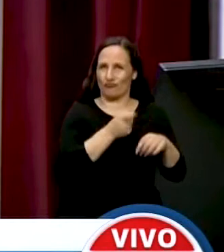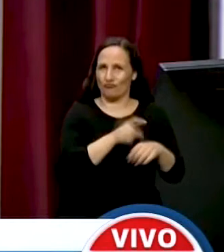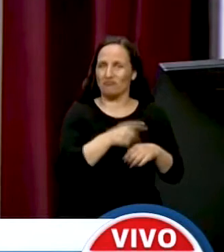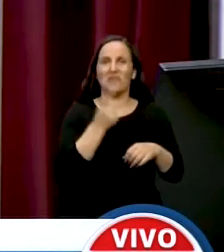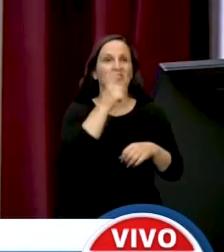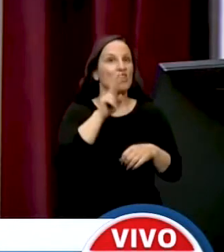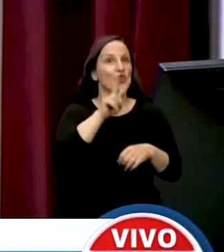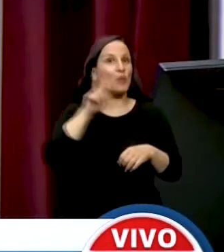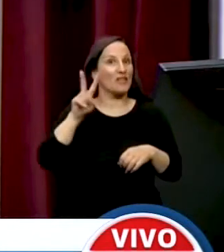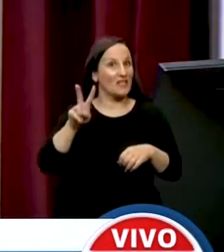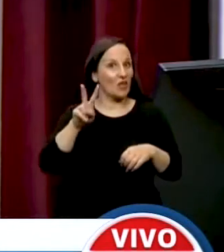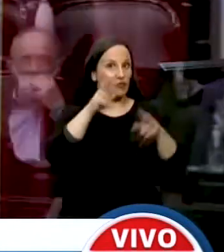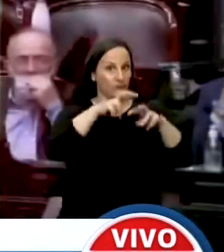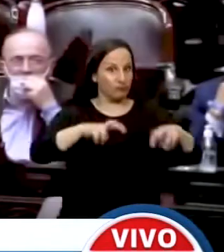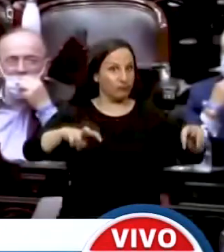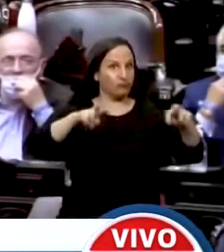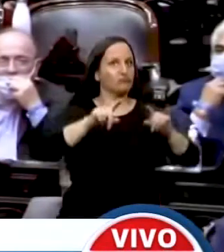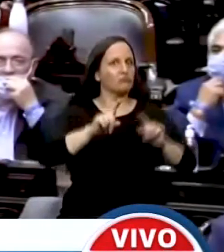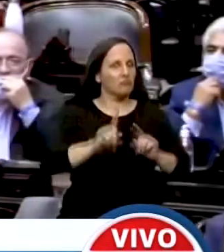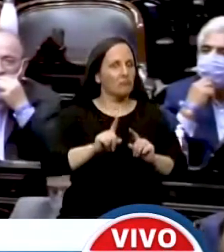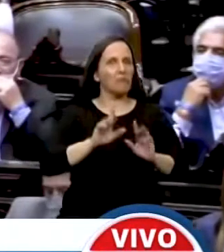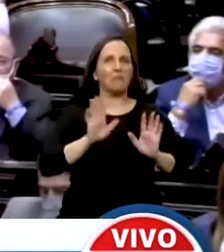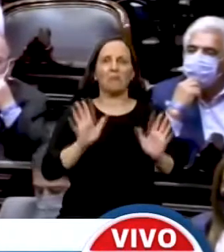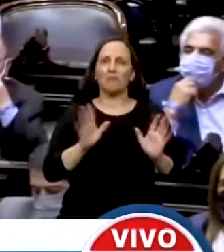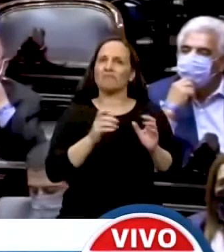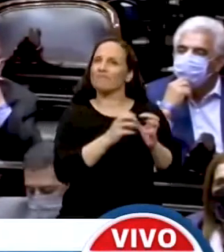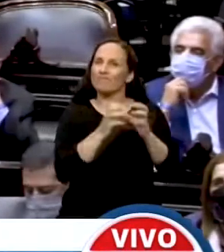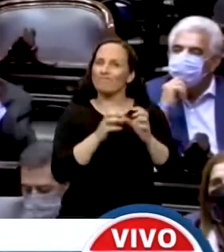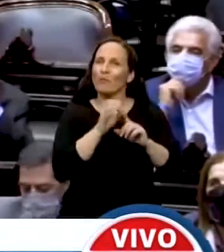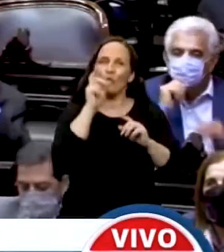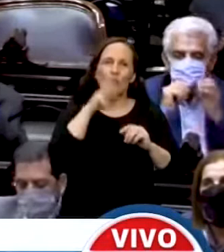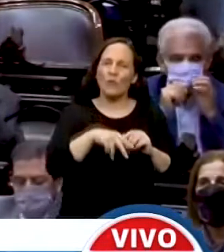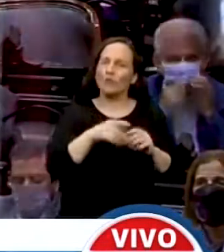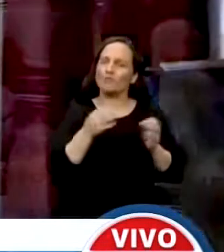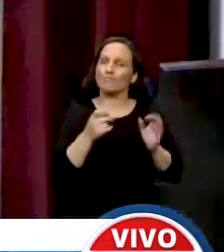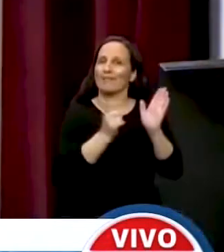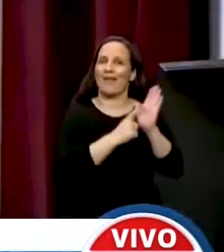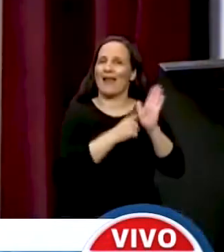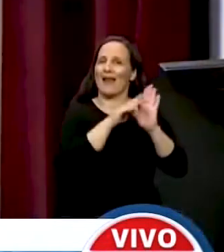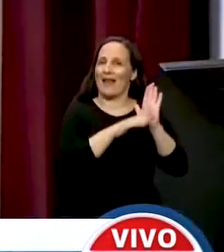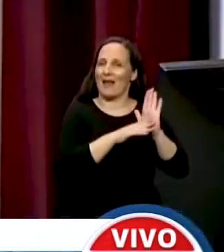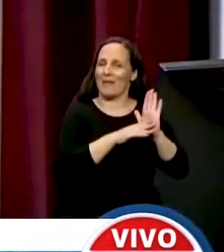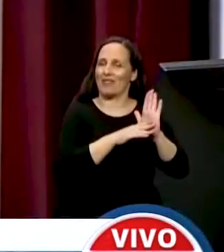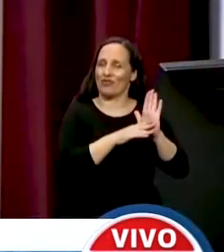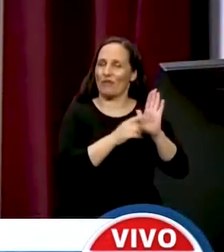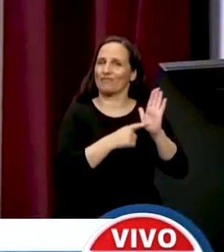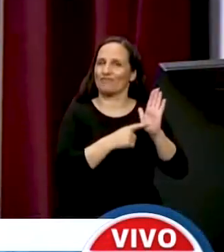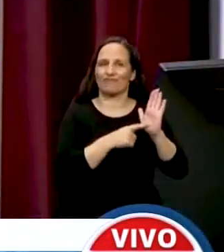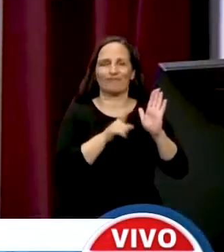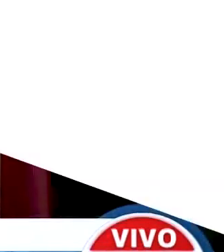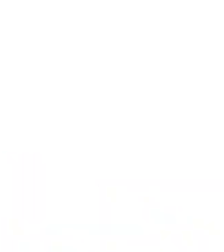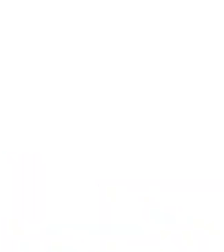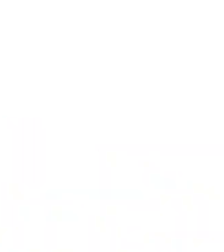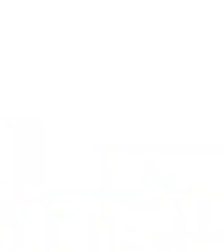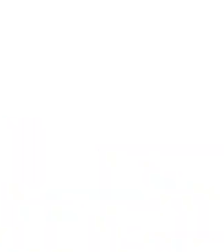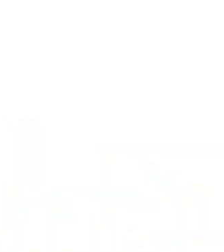complejo escenario global y con una elevada inflación que el país arrastra desde hace años pero que se ha acelerado en los últimos